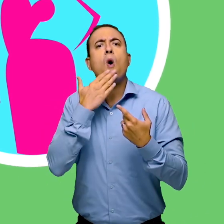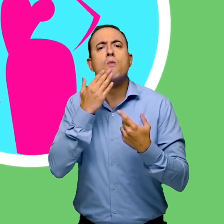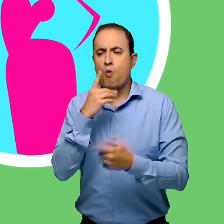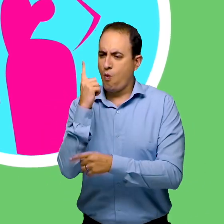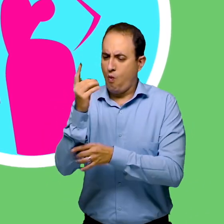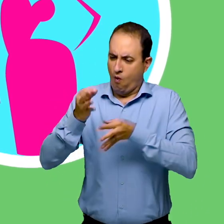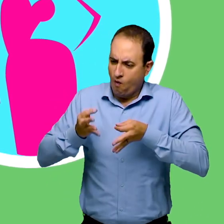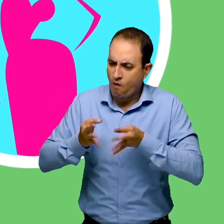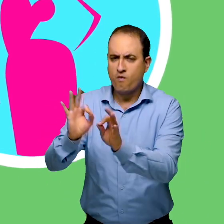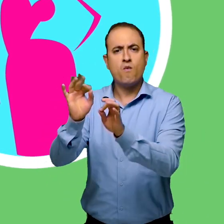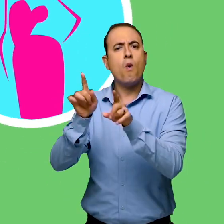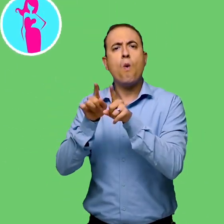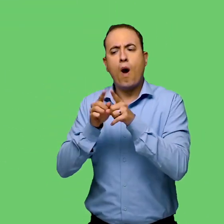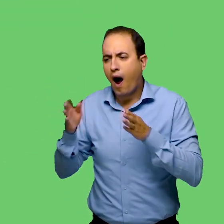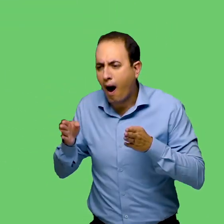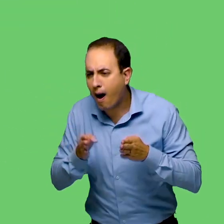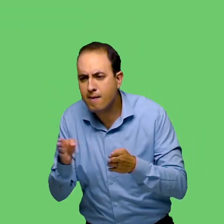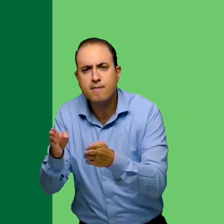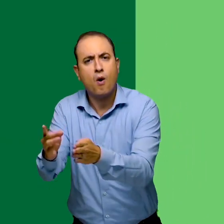cambian con el tiempo.